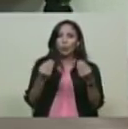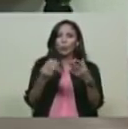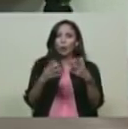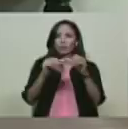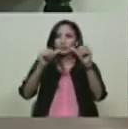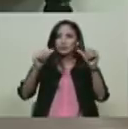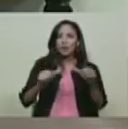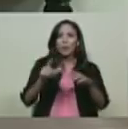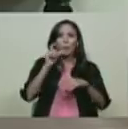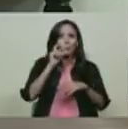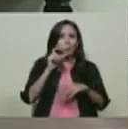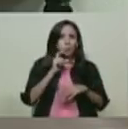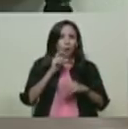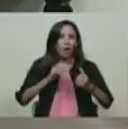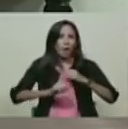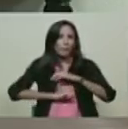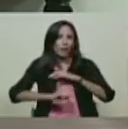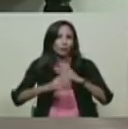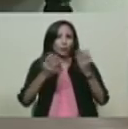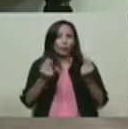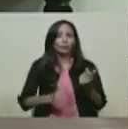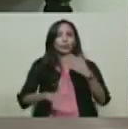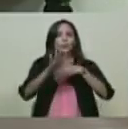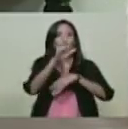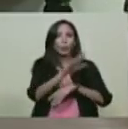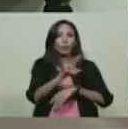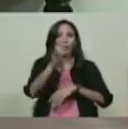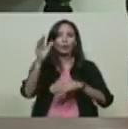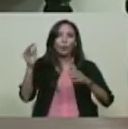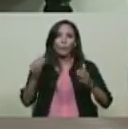parto humanizado en 24 horas